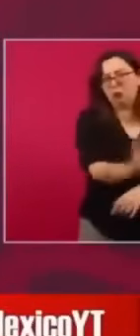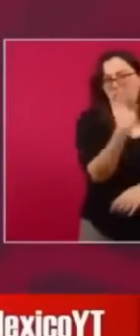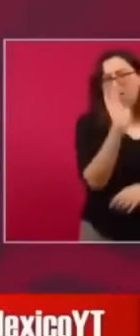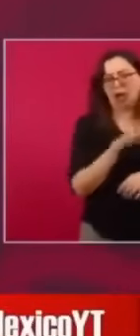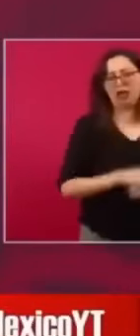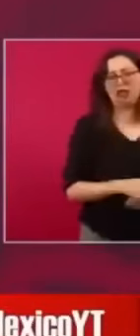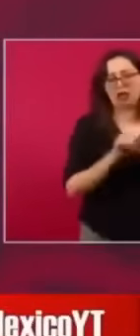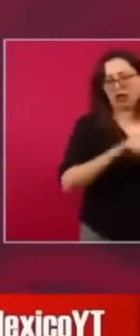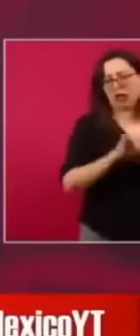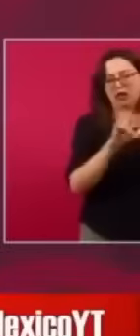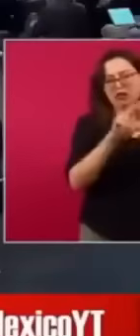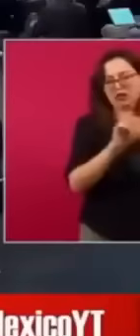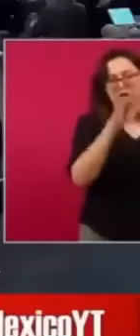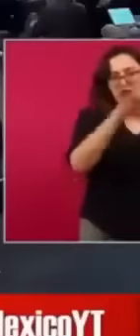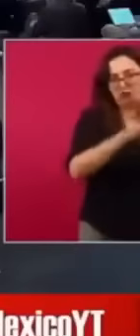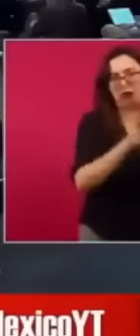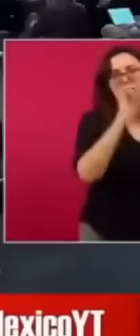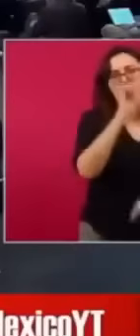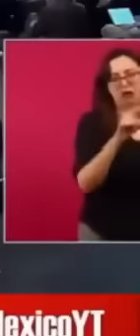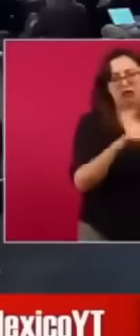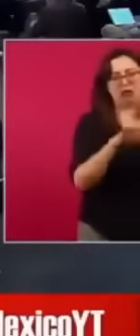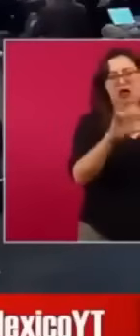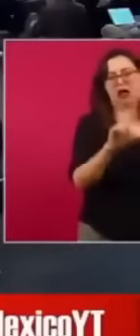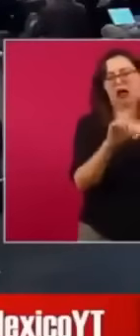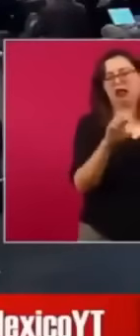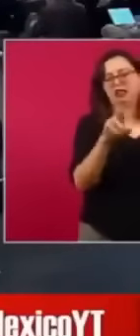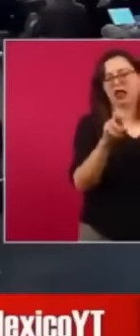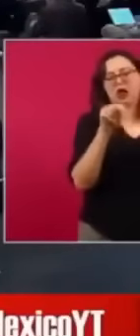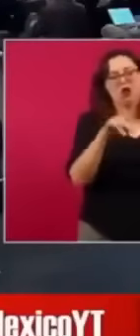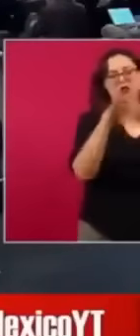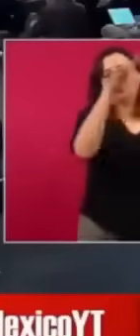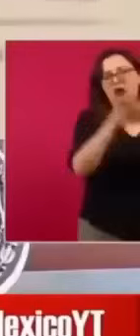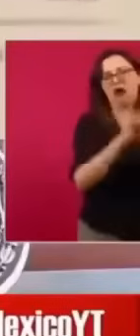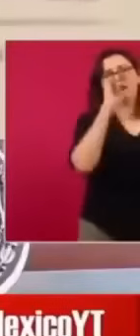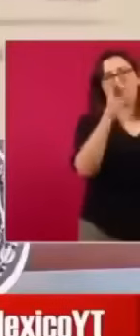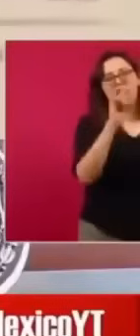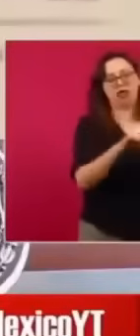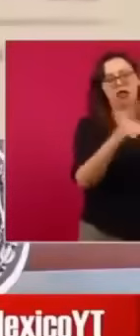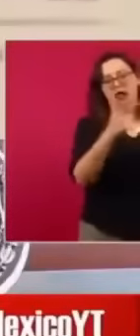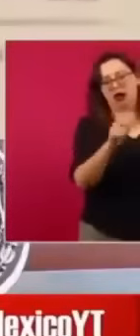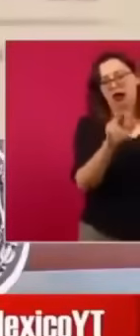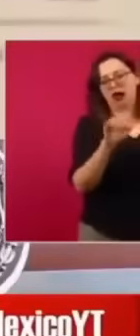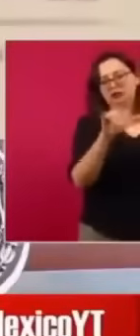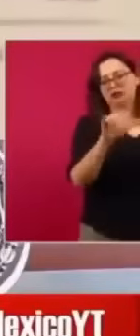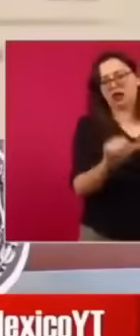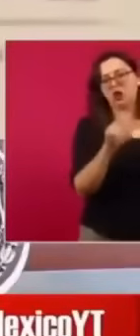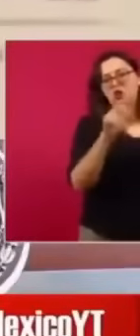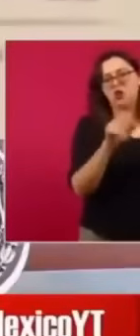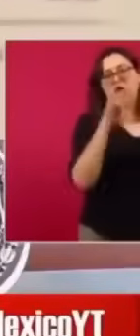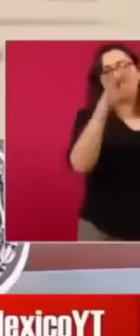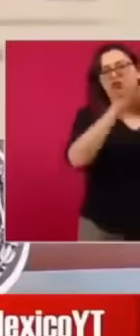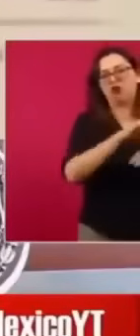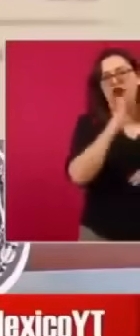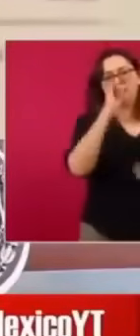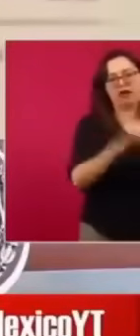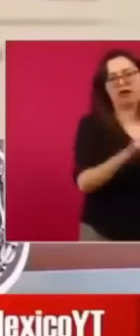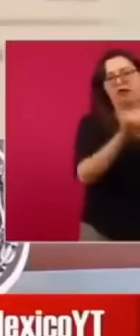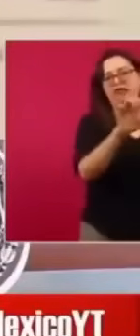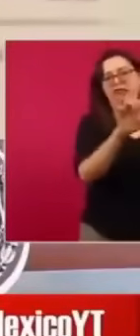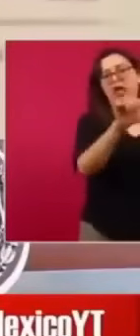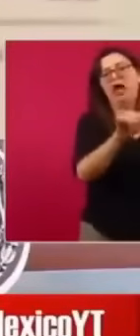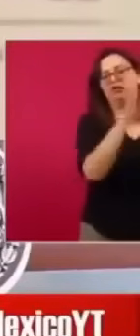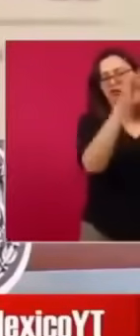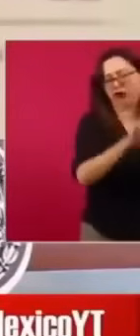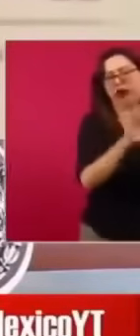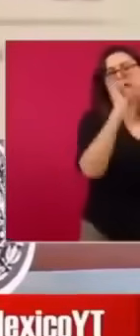cero impunidad y que él no va a dejar esto de lado y que todos estos hechos se van a